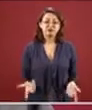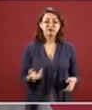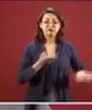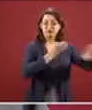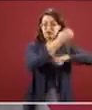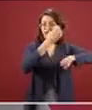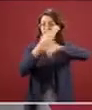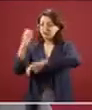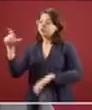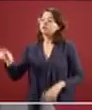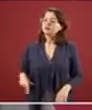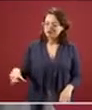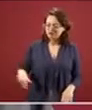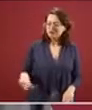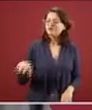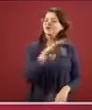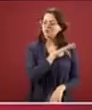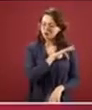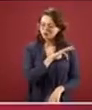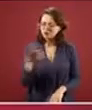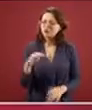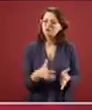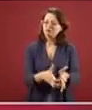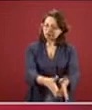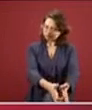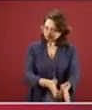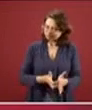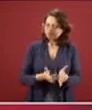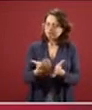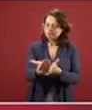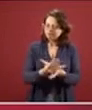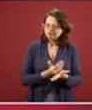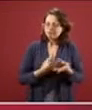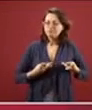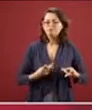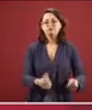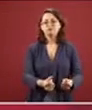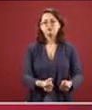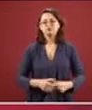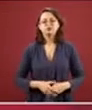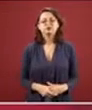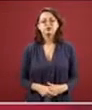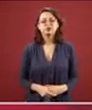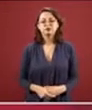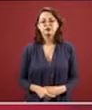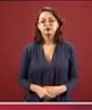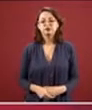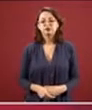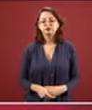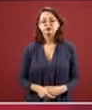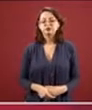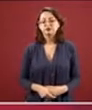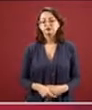formas, ¿no?, de ajustar el presupuesto. Que se cobre a todos